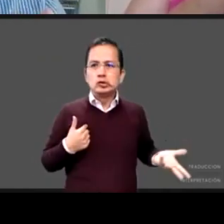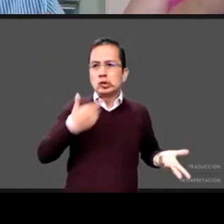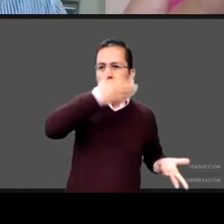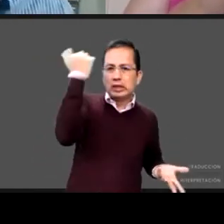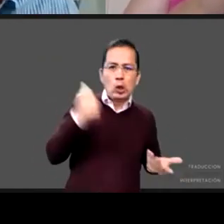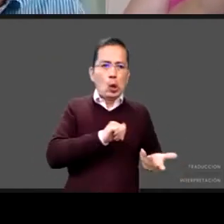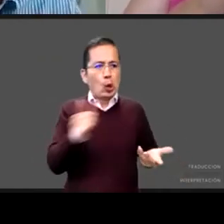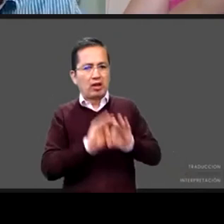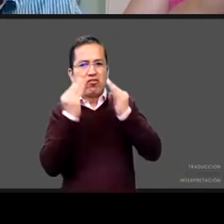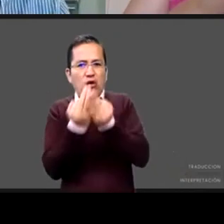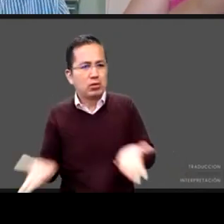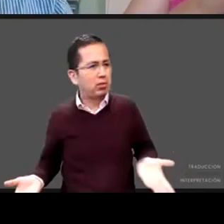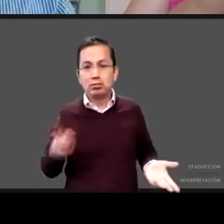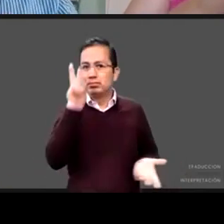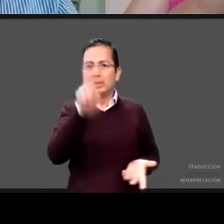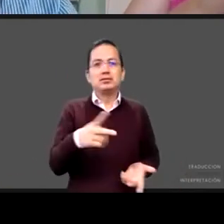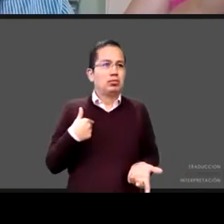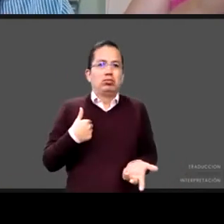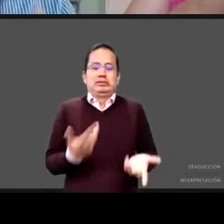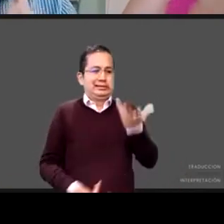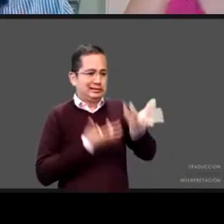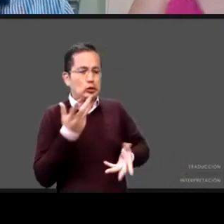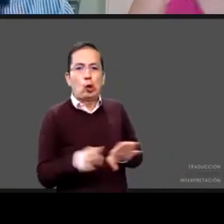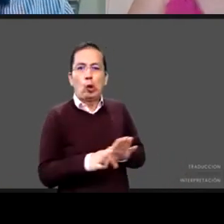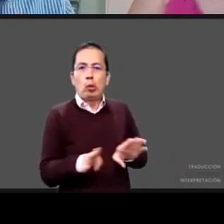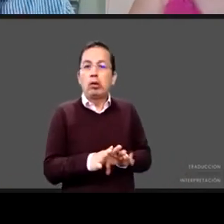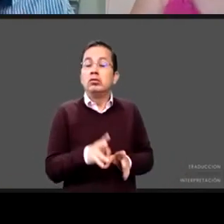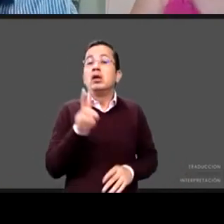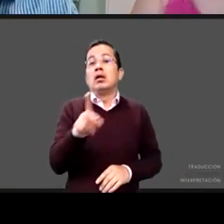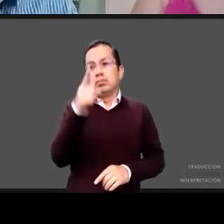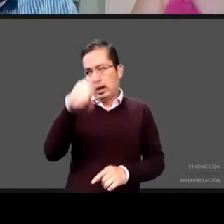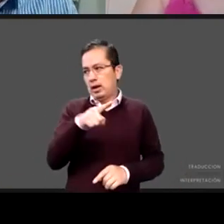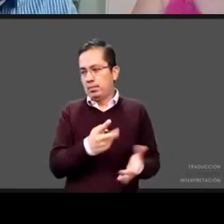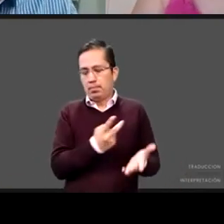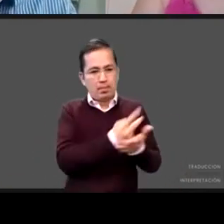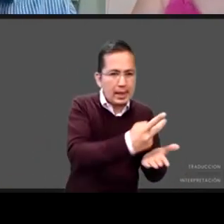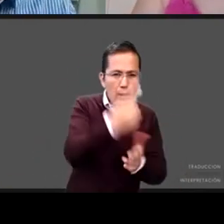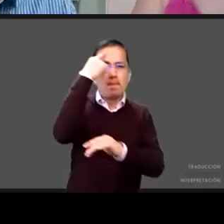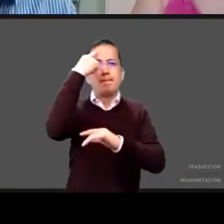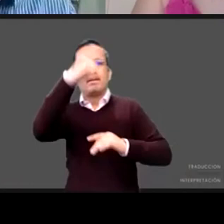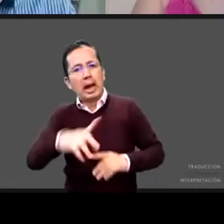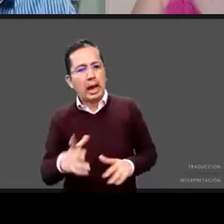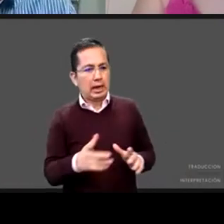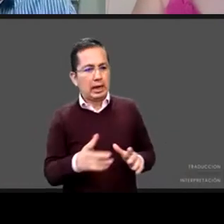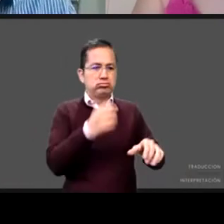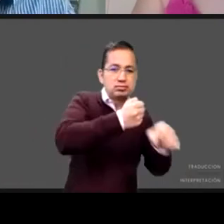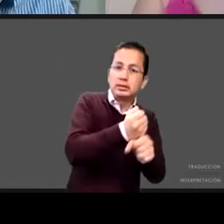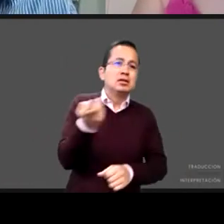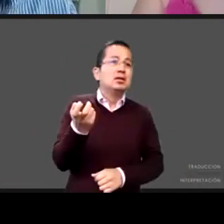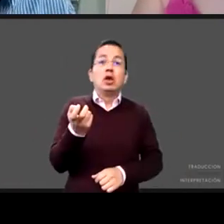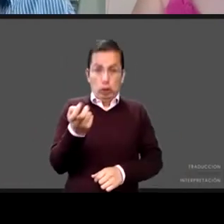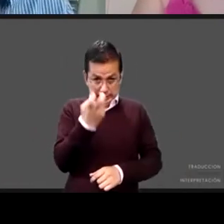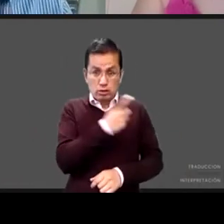forma de manipulación también, sino que alcanza simple y sencillamente con leer a nuestro hijo, a nuestra